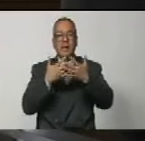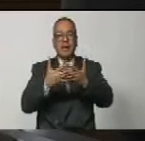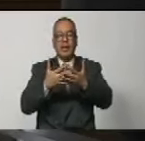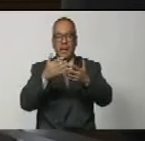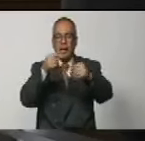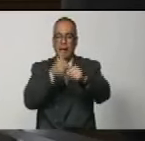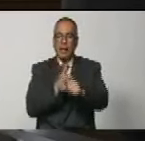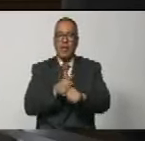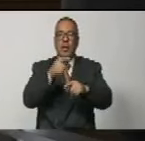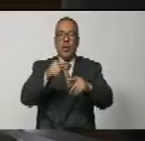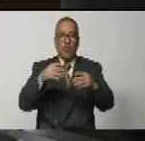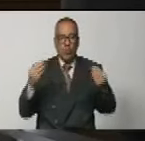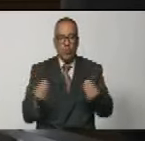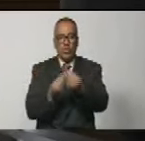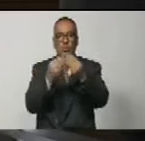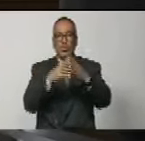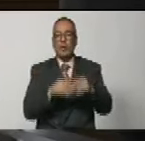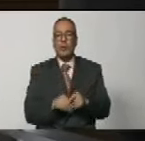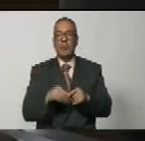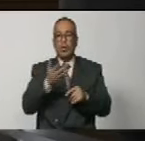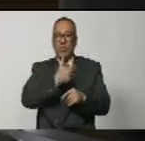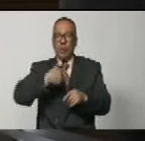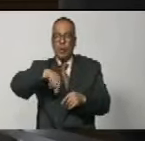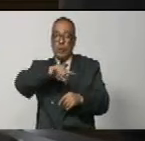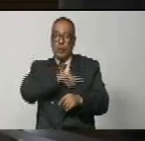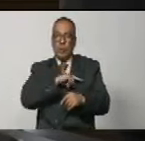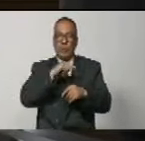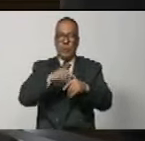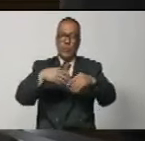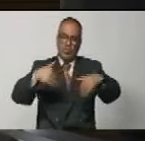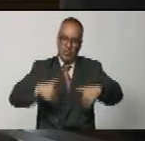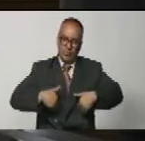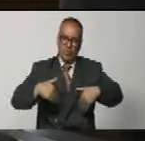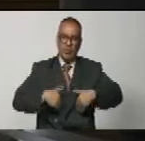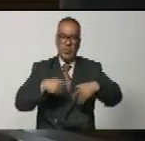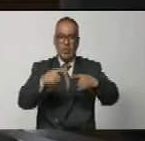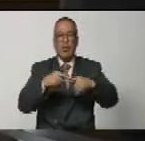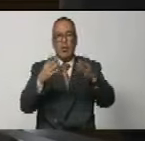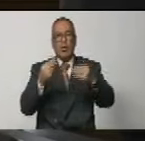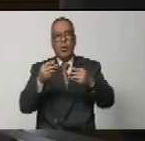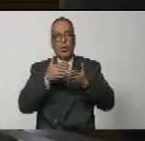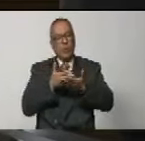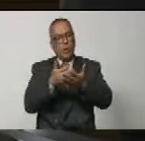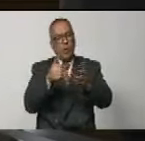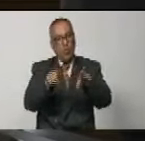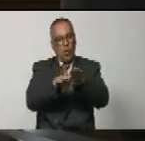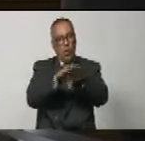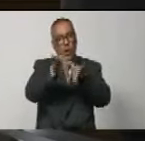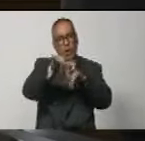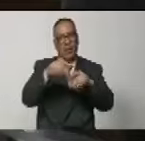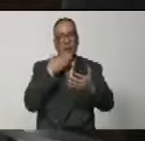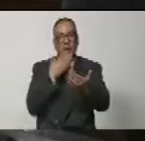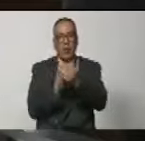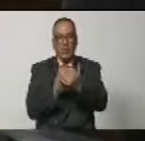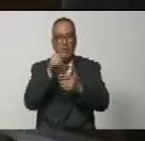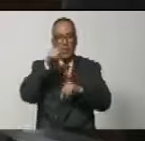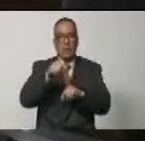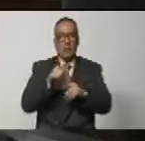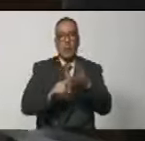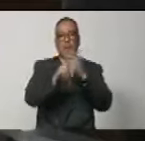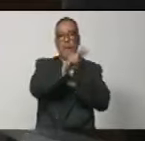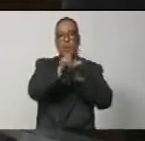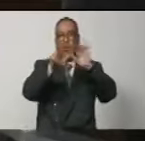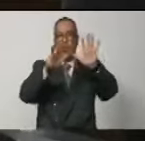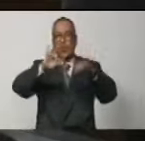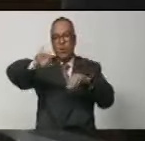apostolado, un gran colectivo, que nosotros lucharemos, así como usted luchó por nosotros, es hora de darle las gracias. Y el 28